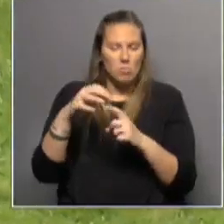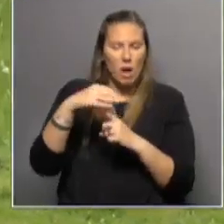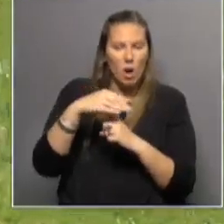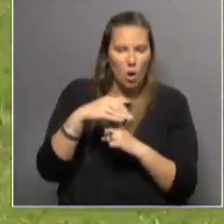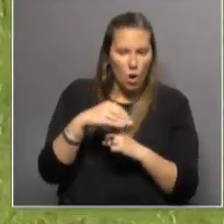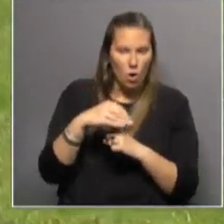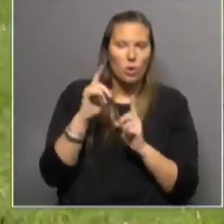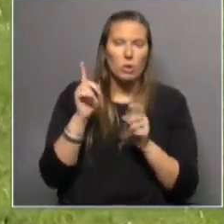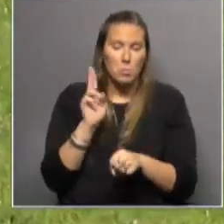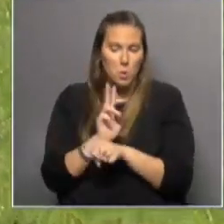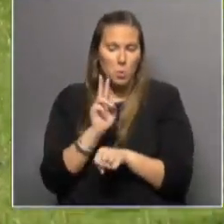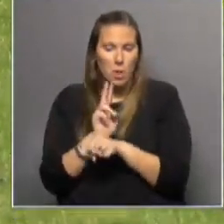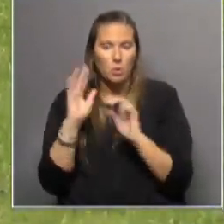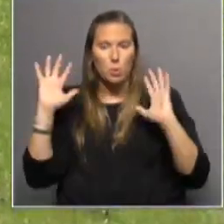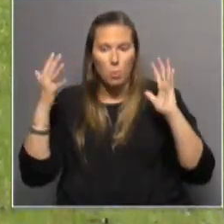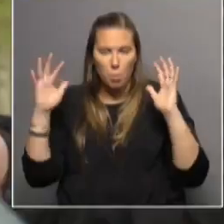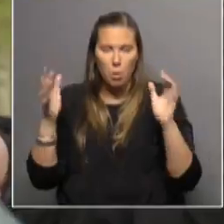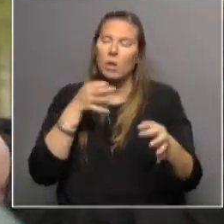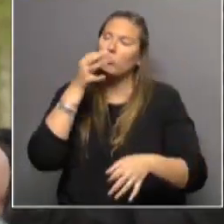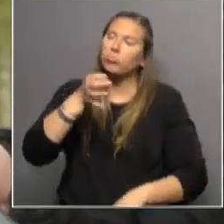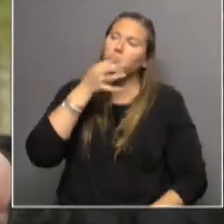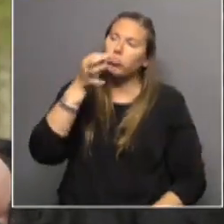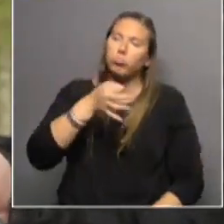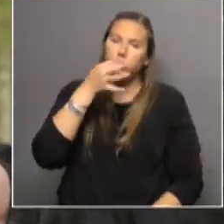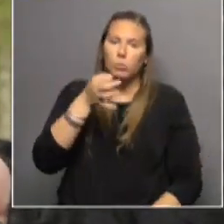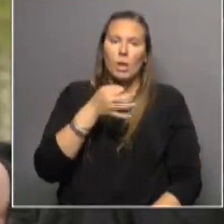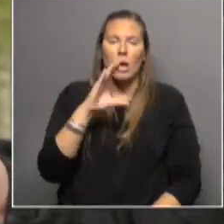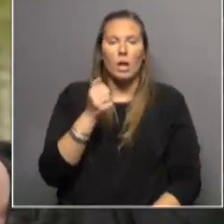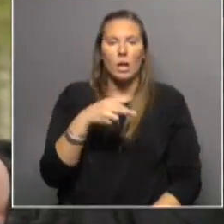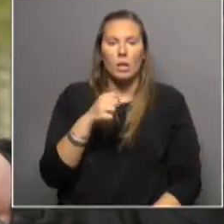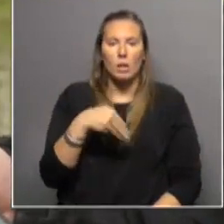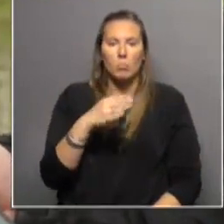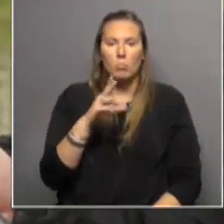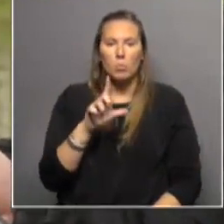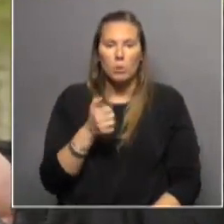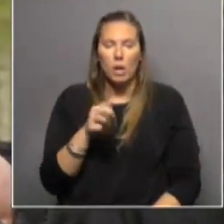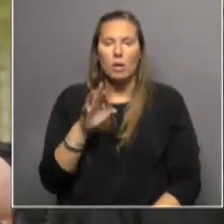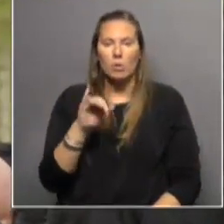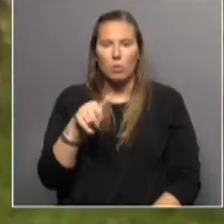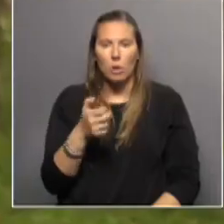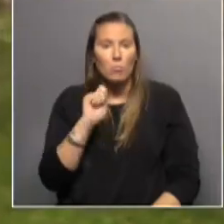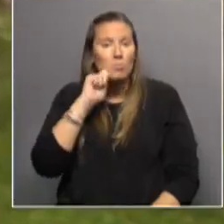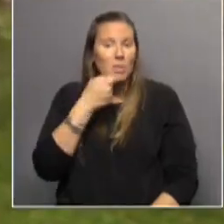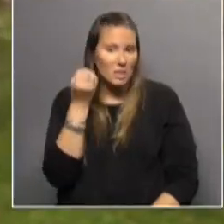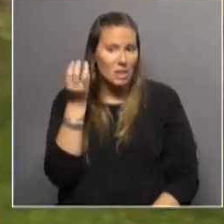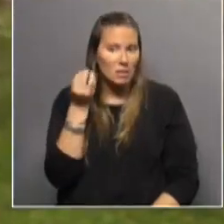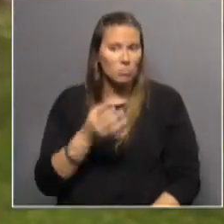Estuvieron en Guardaparques también dando charlas, Álvaro Carámbula, Sergio Rojas. Fueron muy lindas charlas esas que tuvimos.